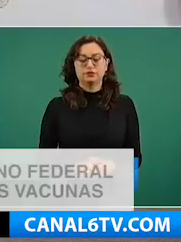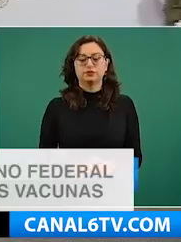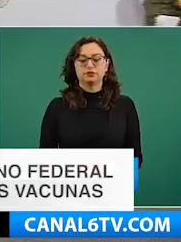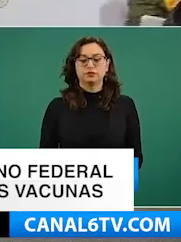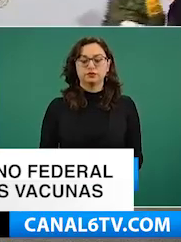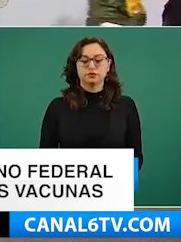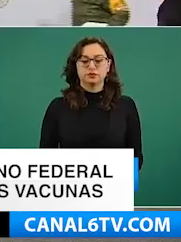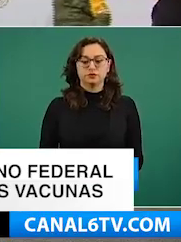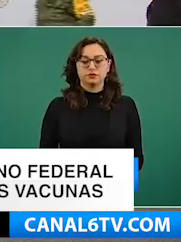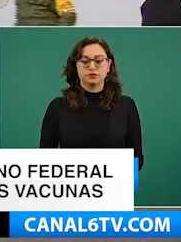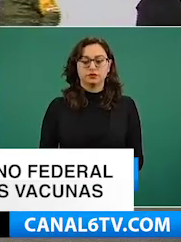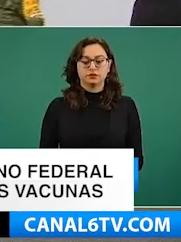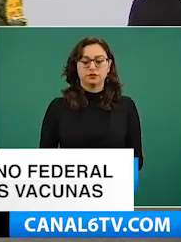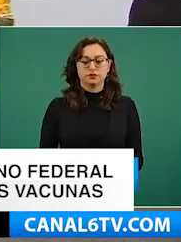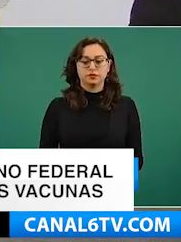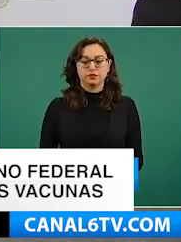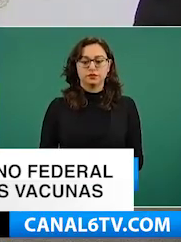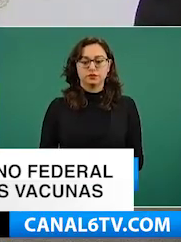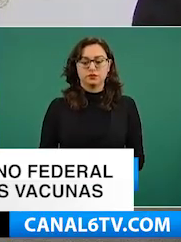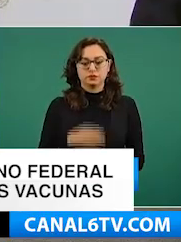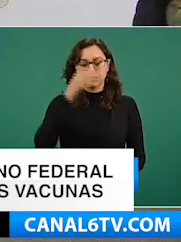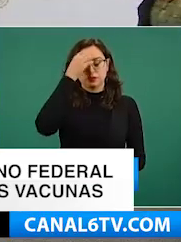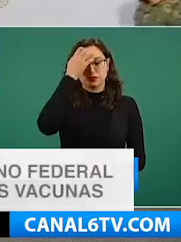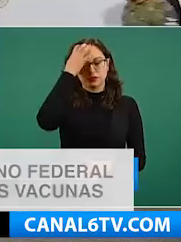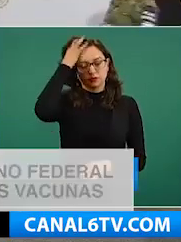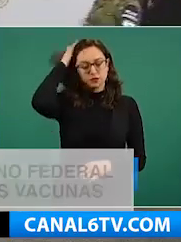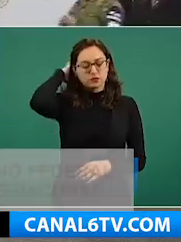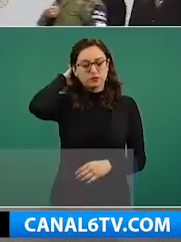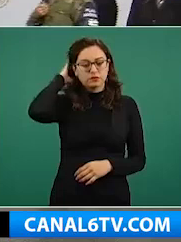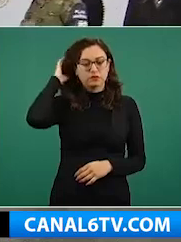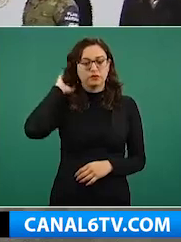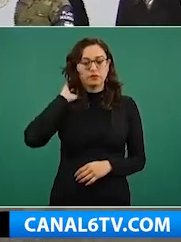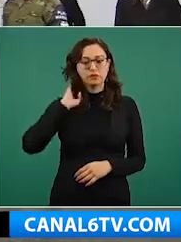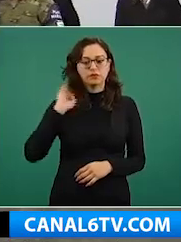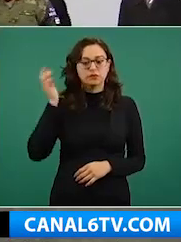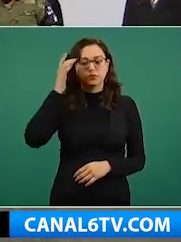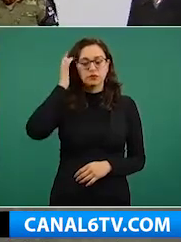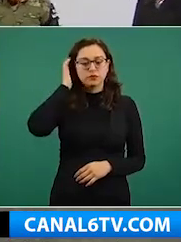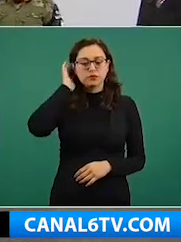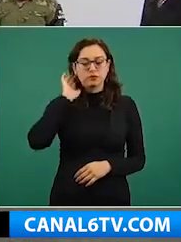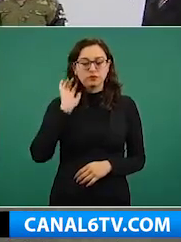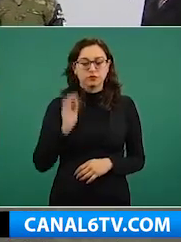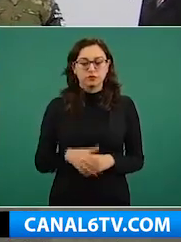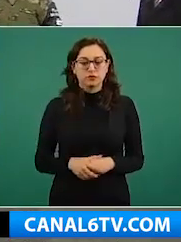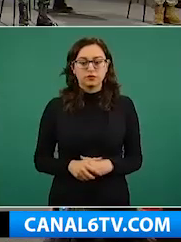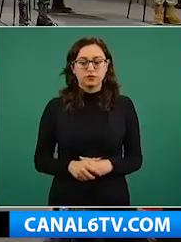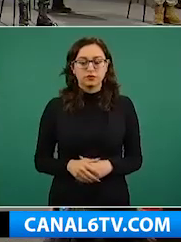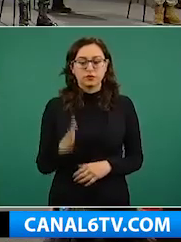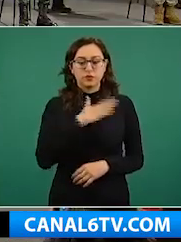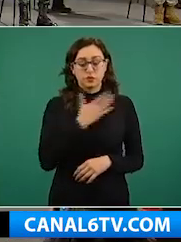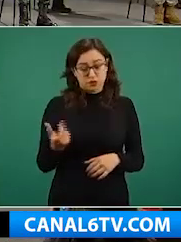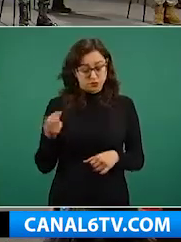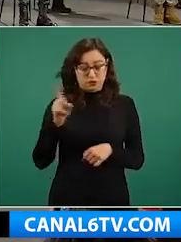En su conferencia mañanera el pasado 12 de enero, el presidente Andrés Manuel López Obrador aseguró que durante el informe de vacunación haría público los convenios que se tienen